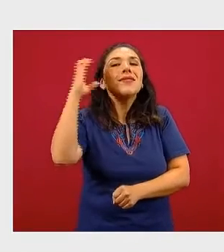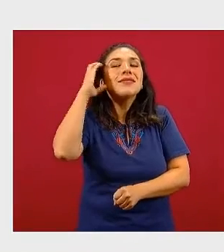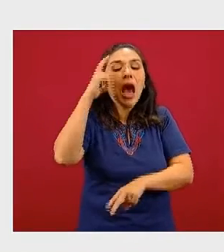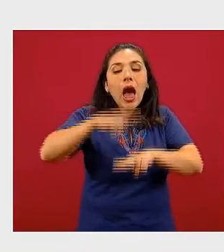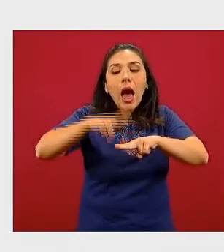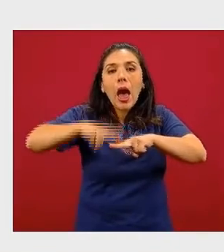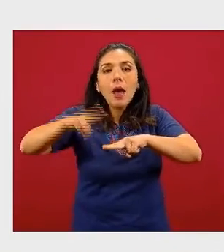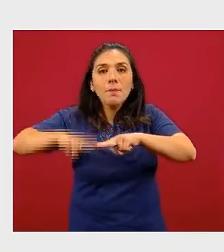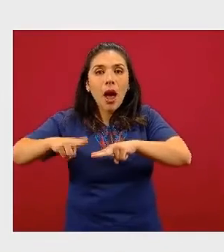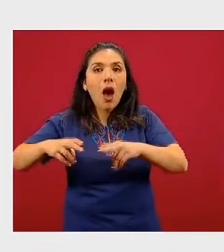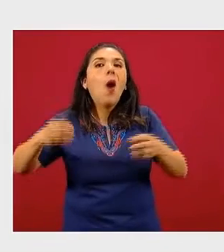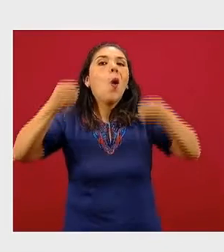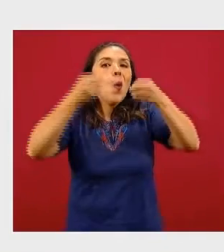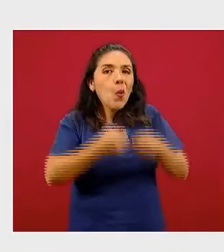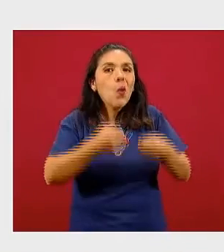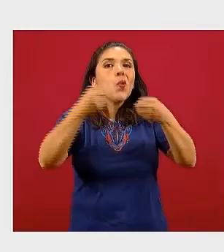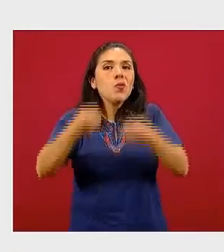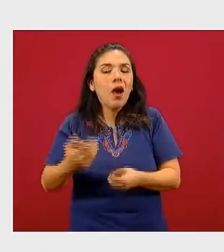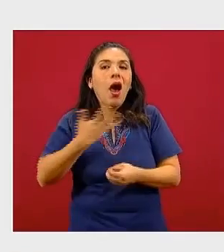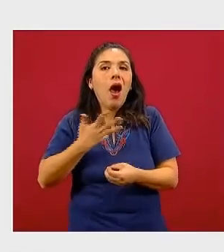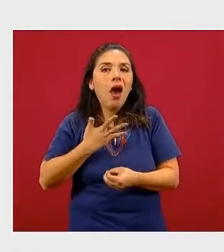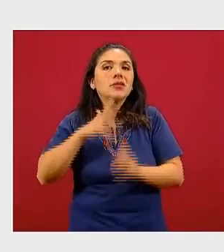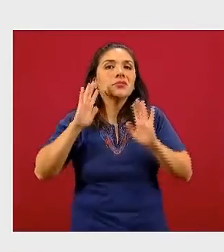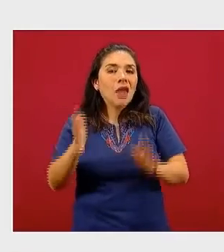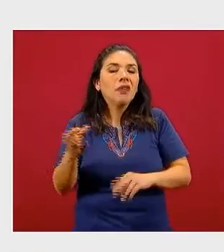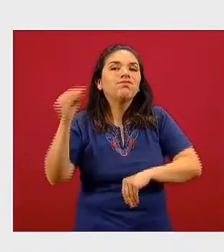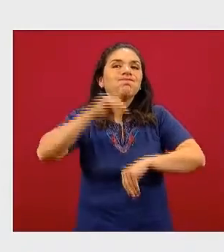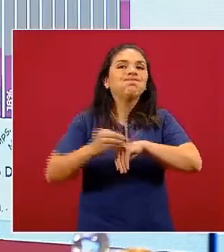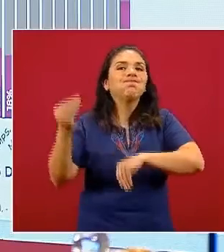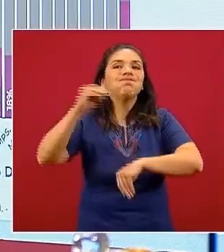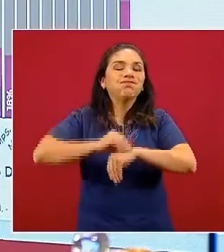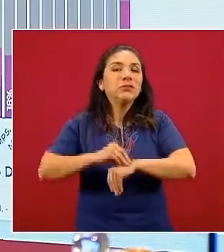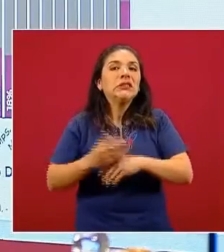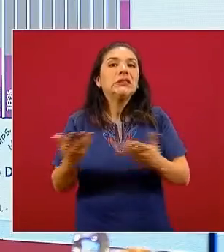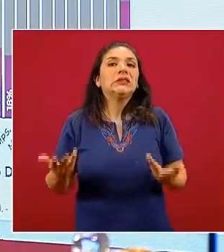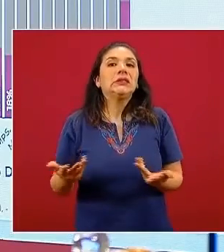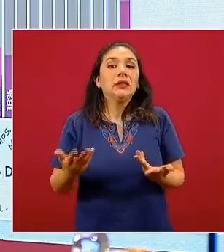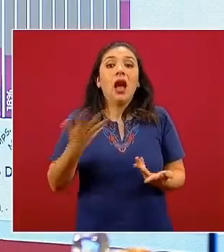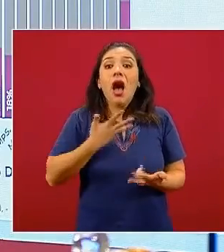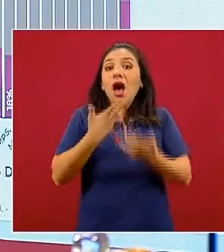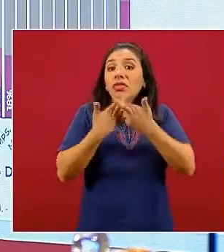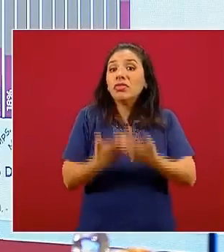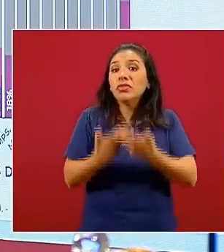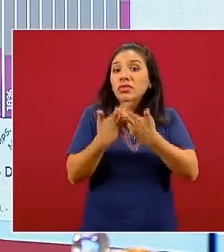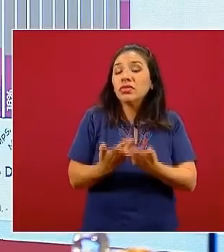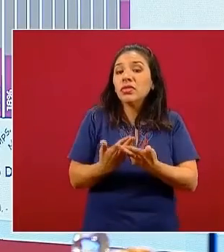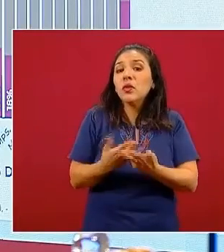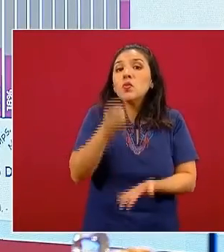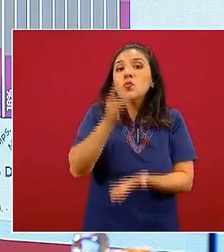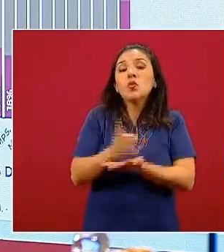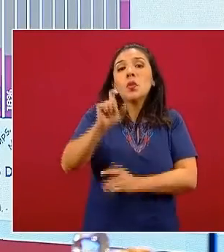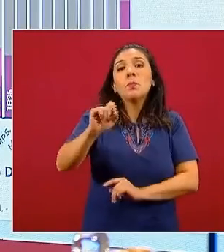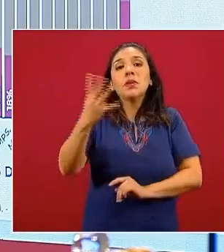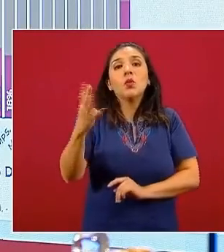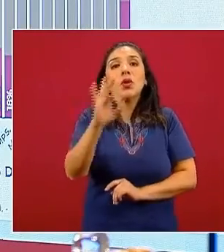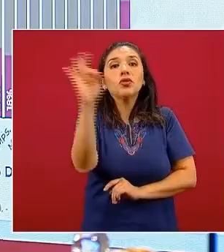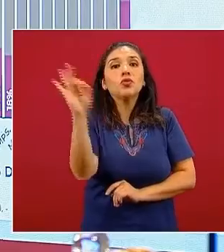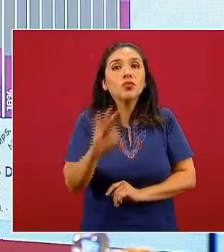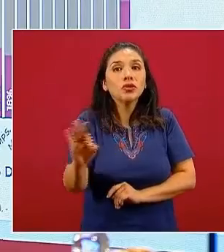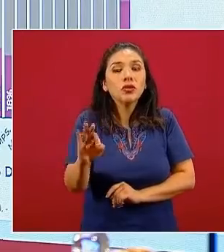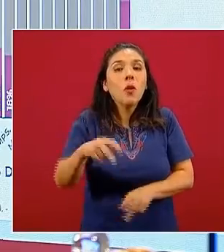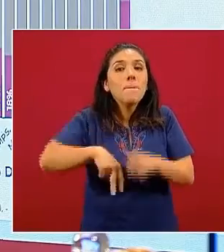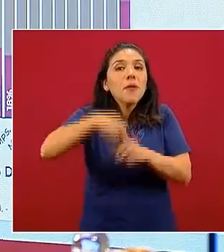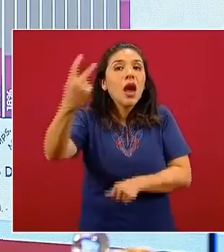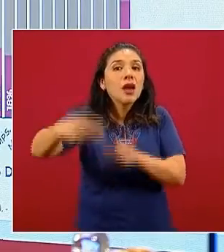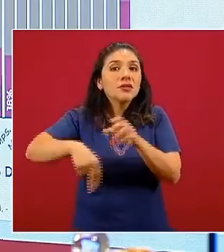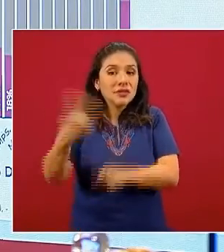de camas que han sido designadas, se encuentran ocupadas y resta solamente 24% de camas